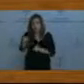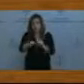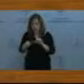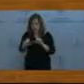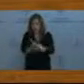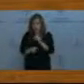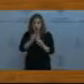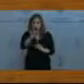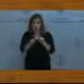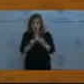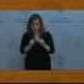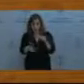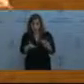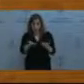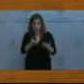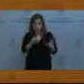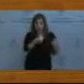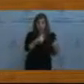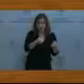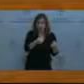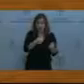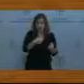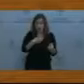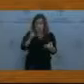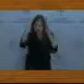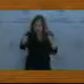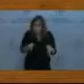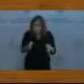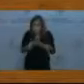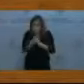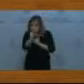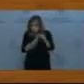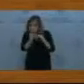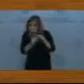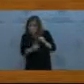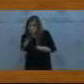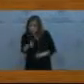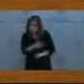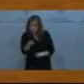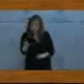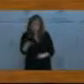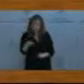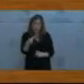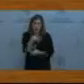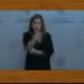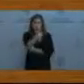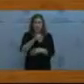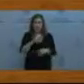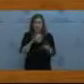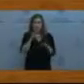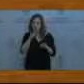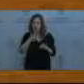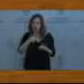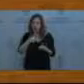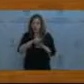que la valorización energética? ¿Pueden afirmar con total rotundidad que es menos contaminante? Porque yo al menos tengo dudas. Lo que yo